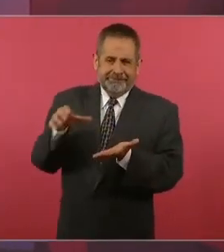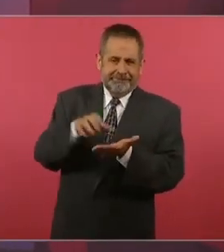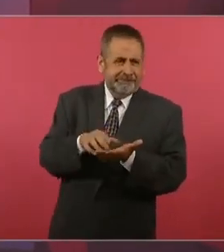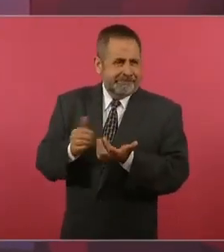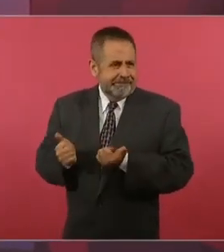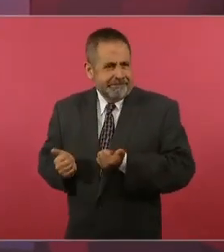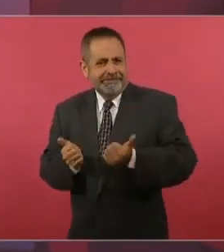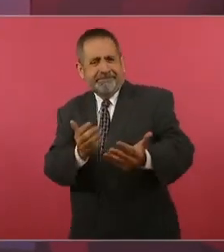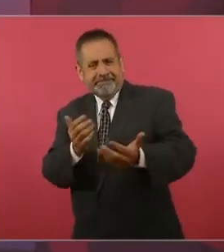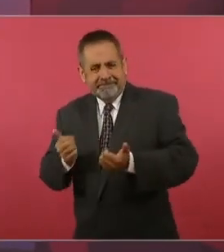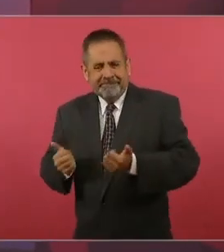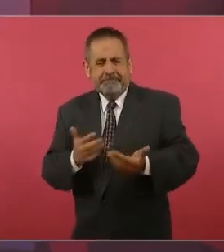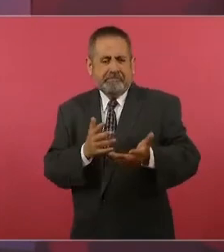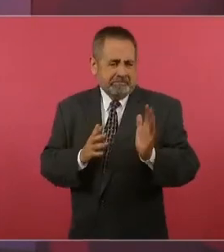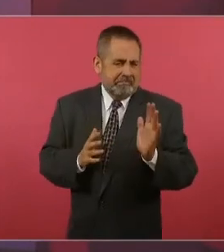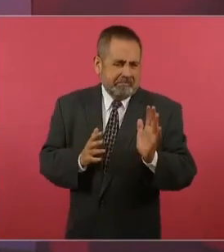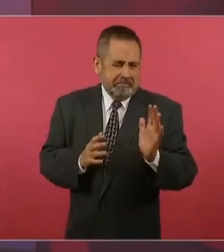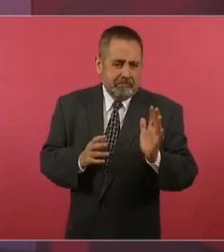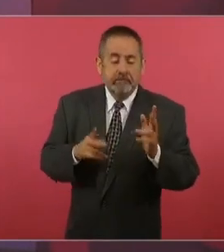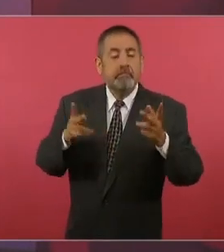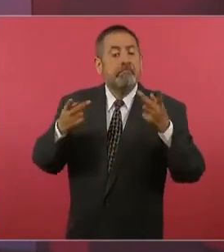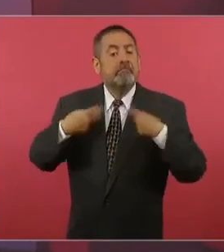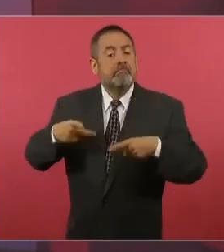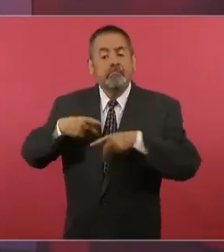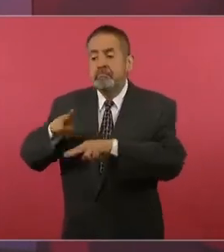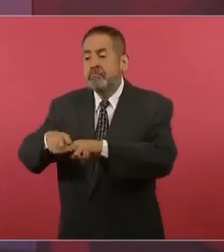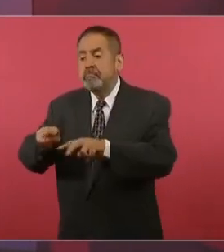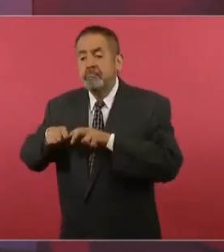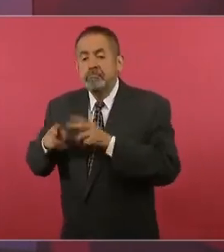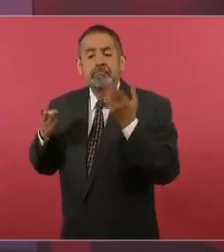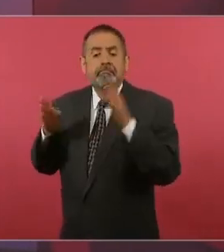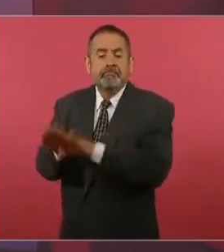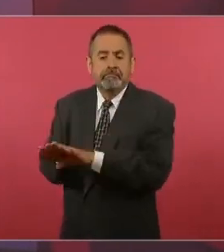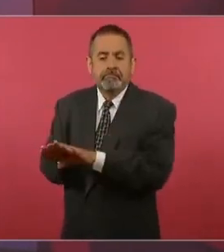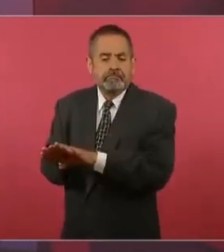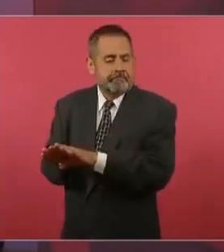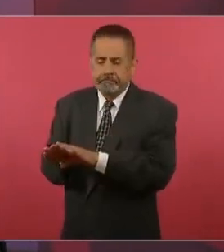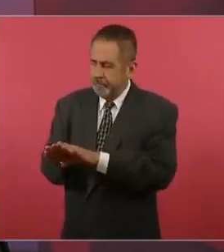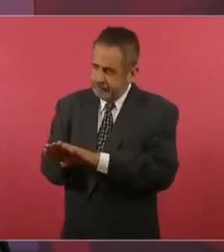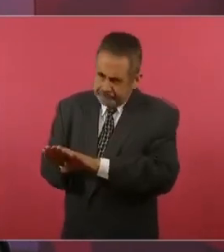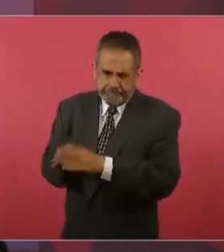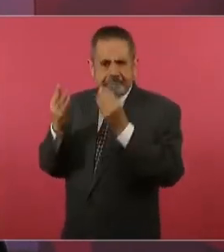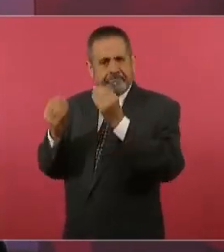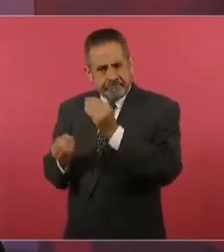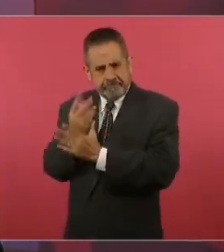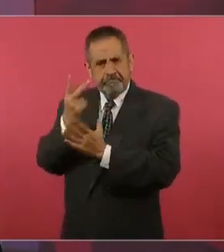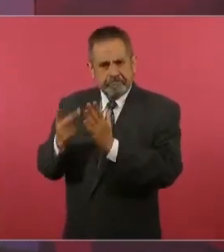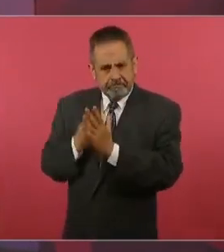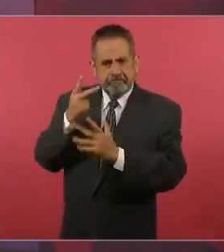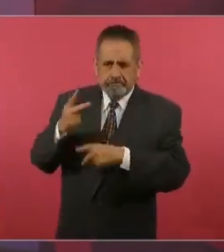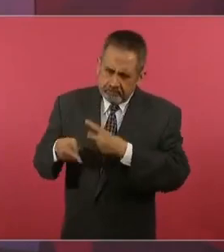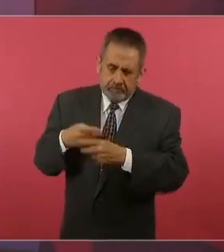carga. Entonces es una etapa nueva. También hacia adelante